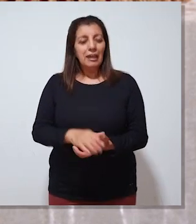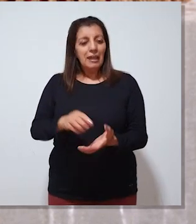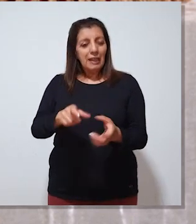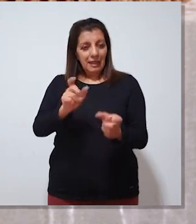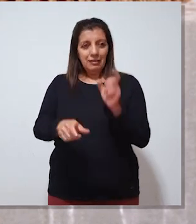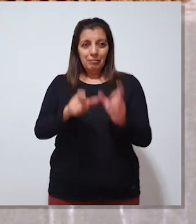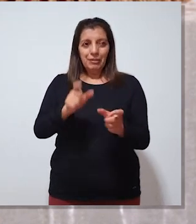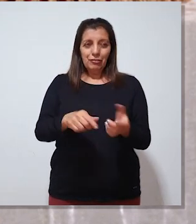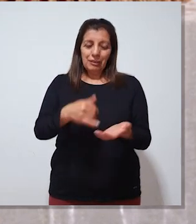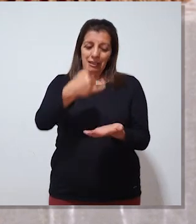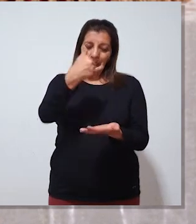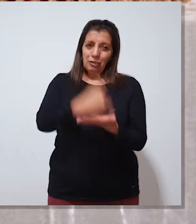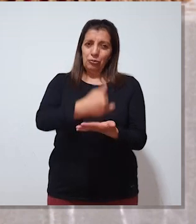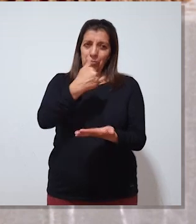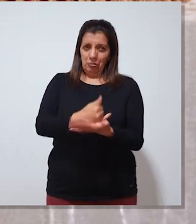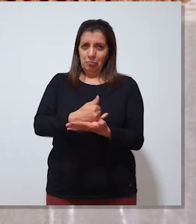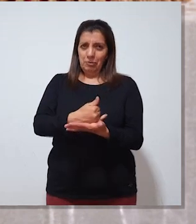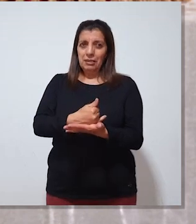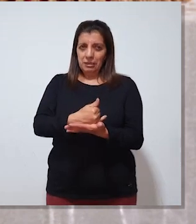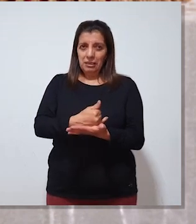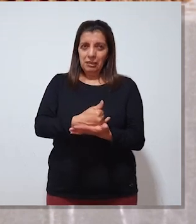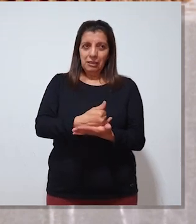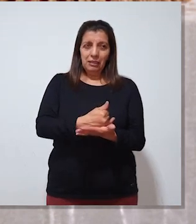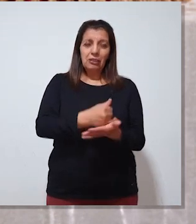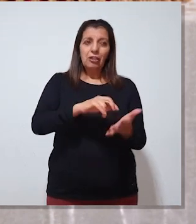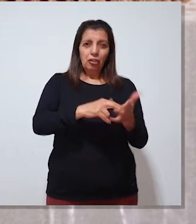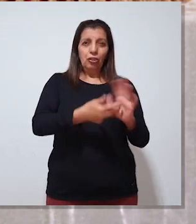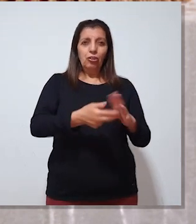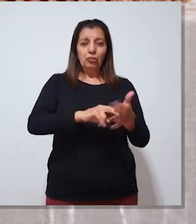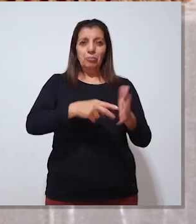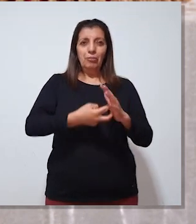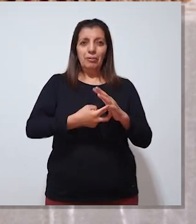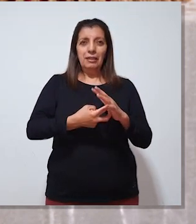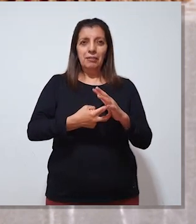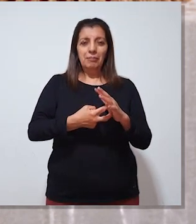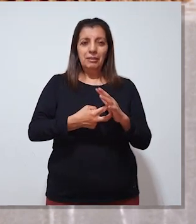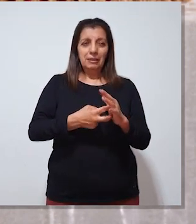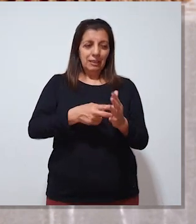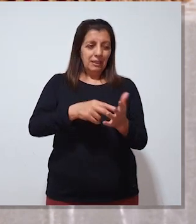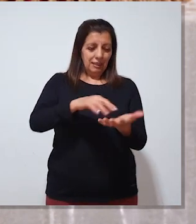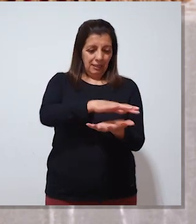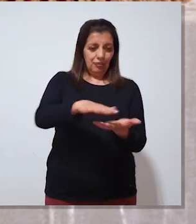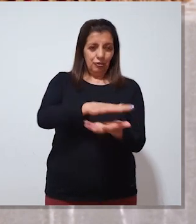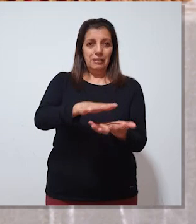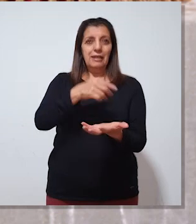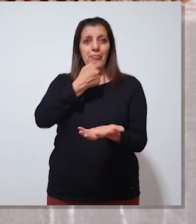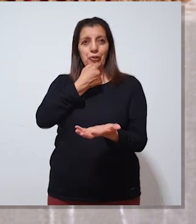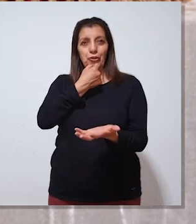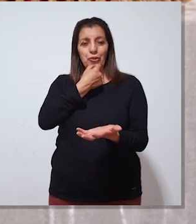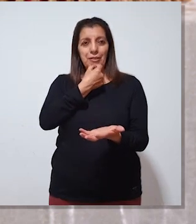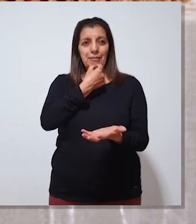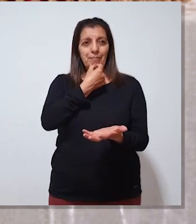presentes como iglesia en la atención de problemas y en urgencias de la sociedad mendocina.